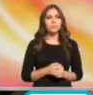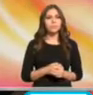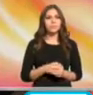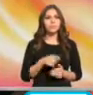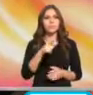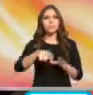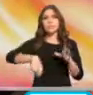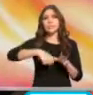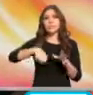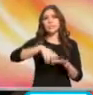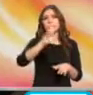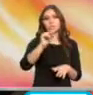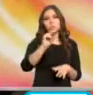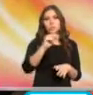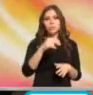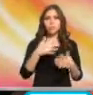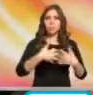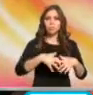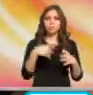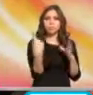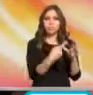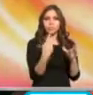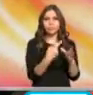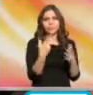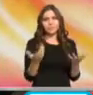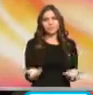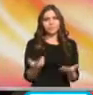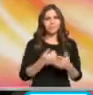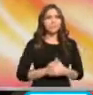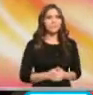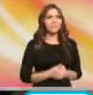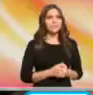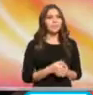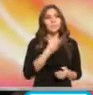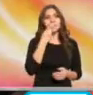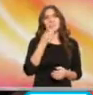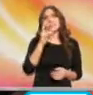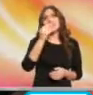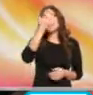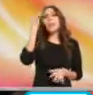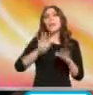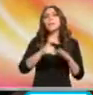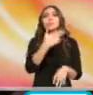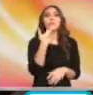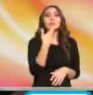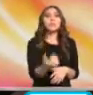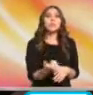motor. Ah. Ay, Quique. Es que luego como no sirve.